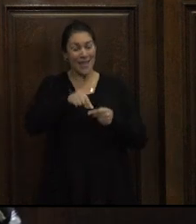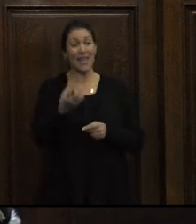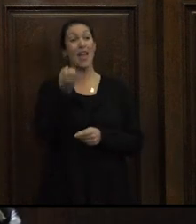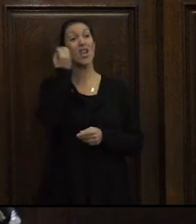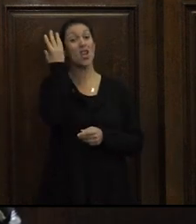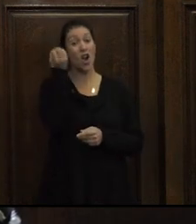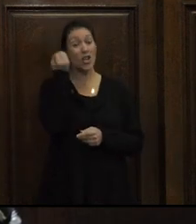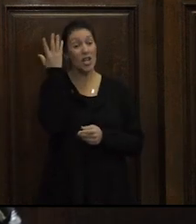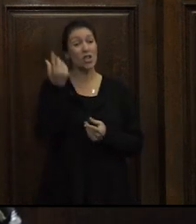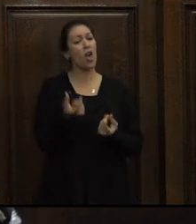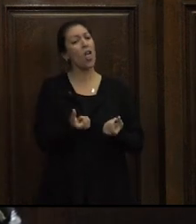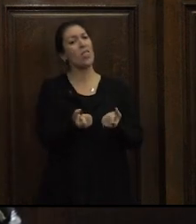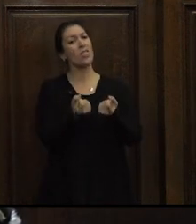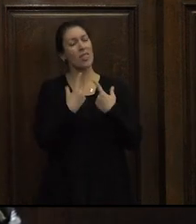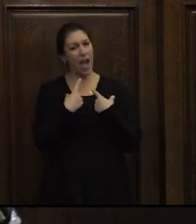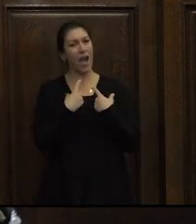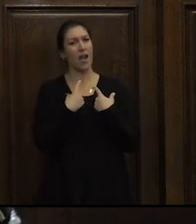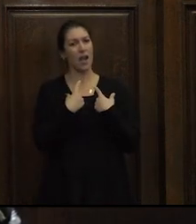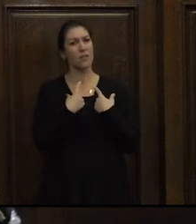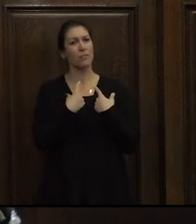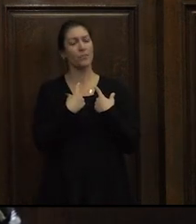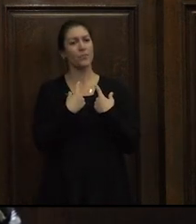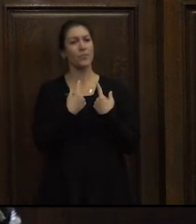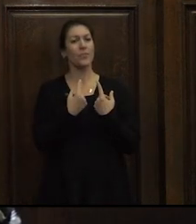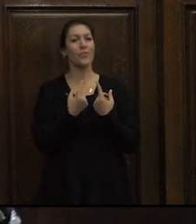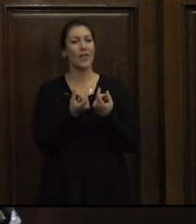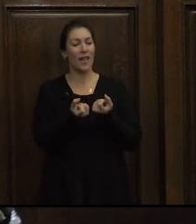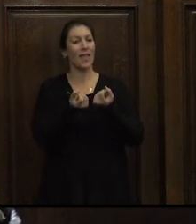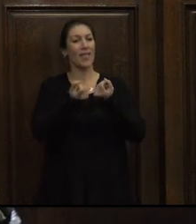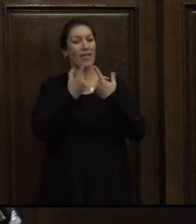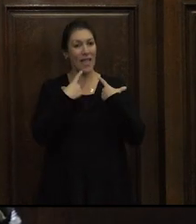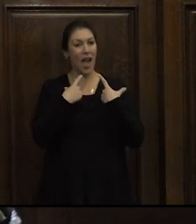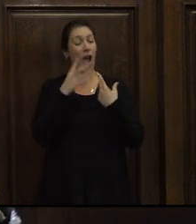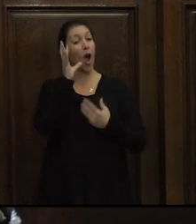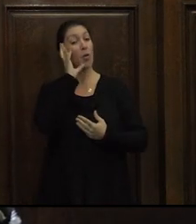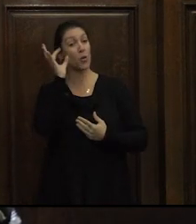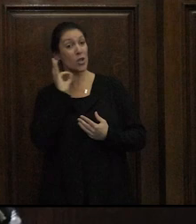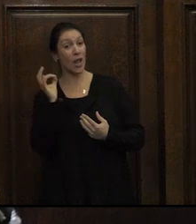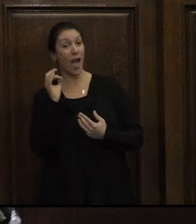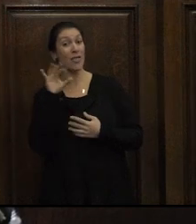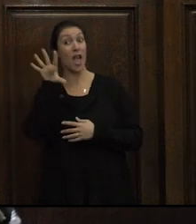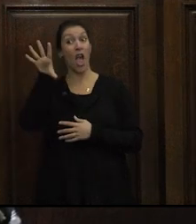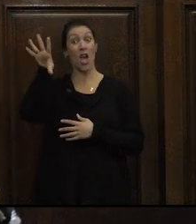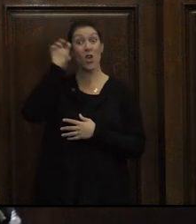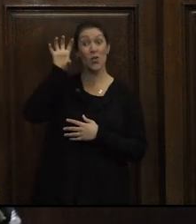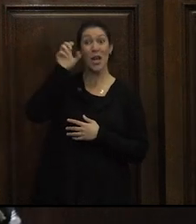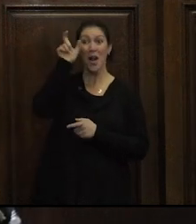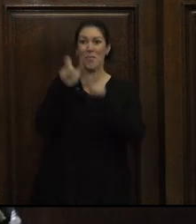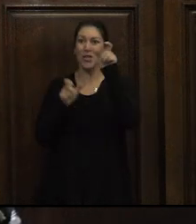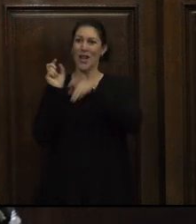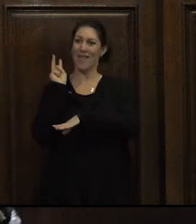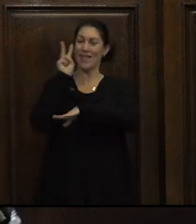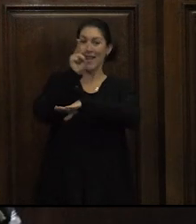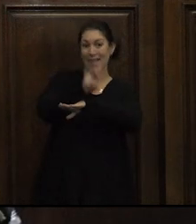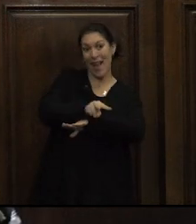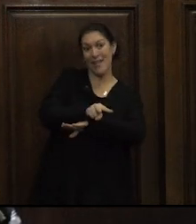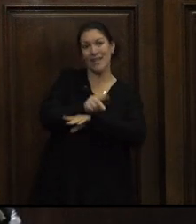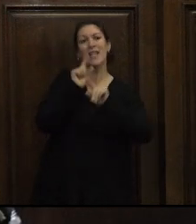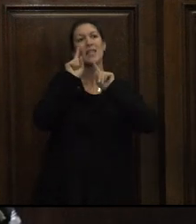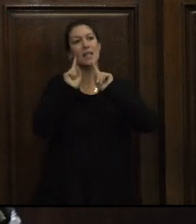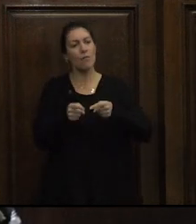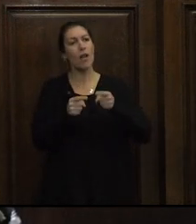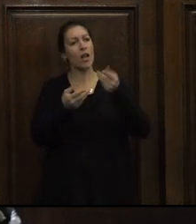congresos son lugares donde podemos escuchar a visitantes y